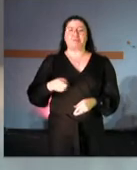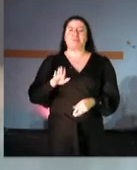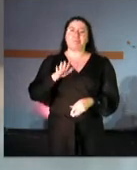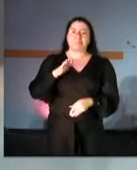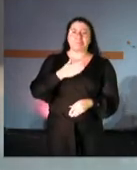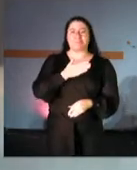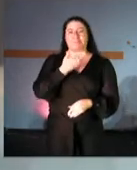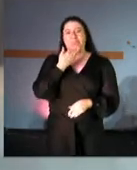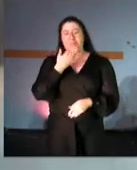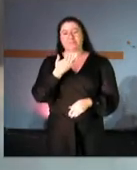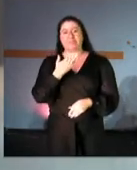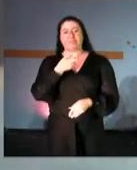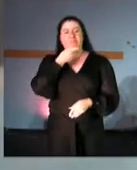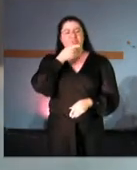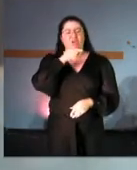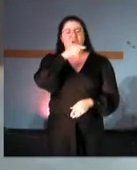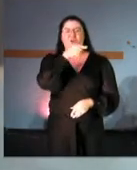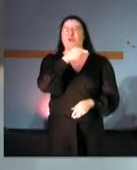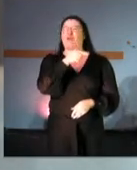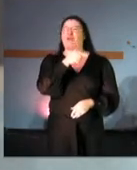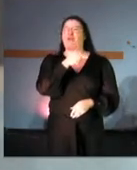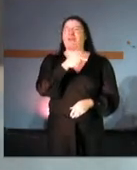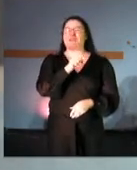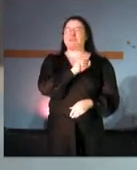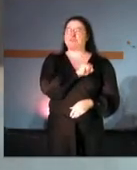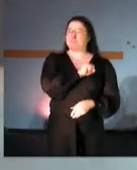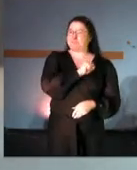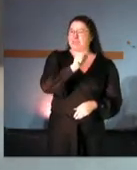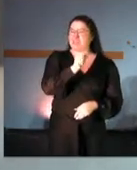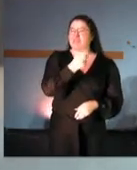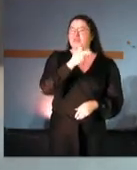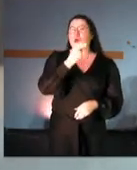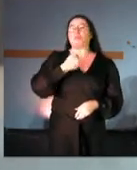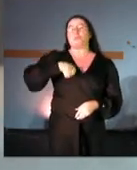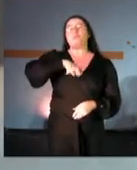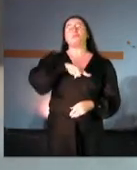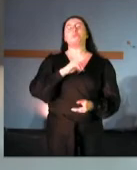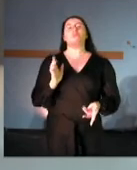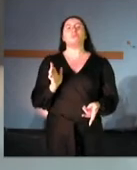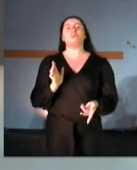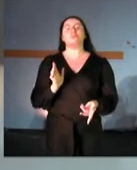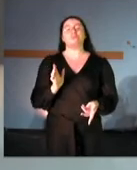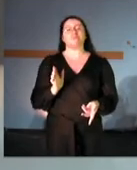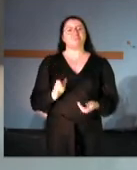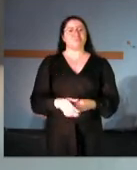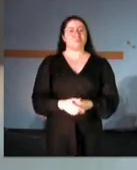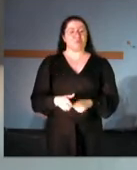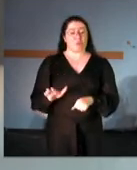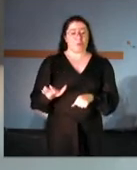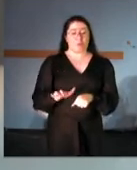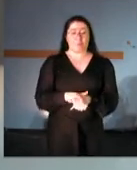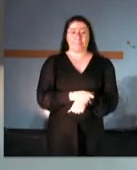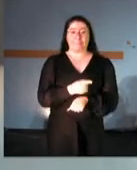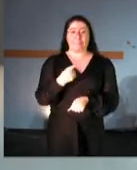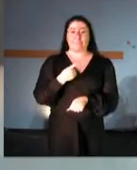dijo: será un hijo de perra, pero es nuestro hijo de perra. Porque